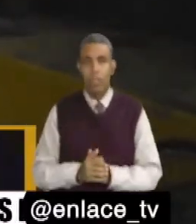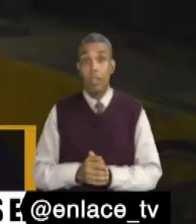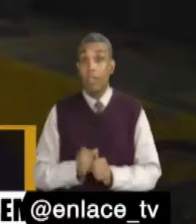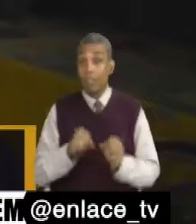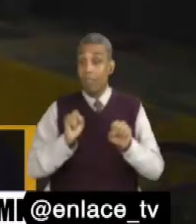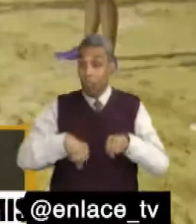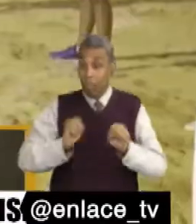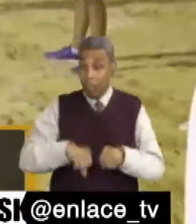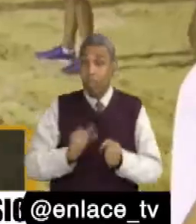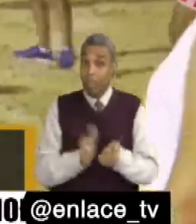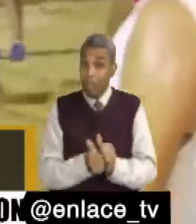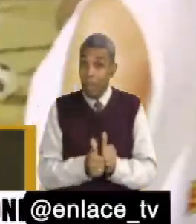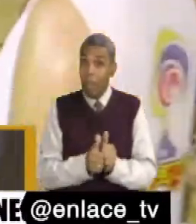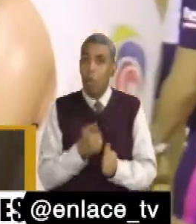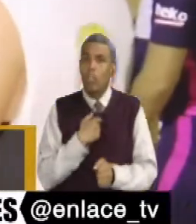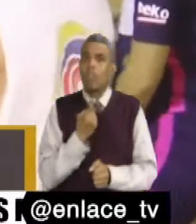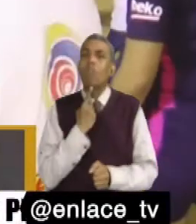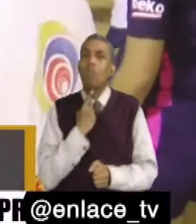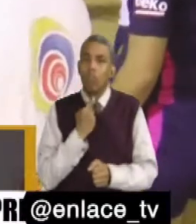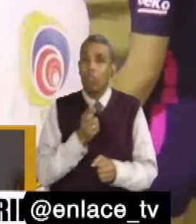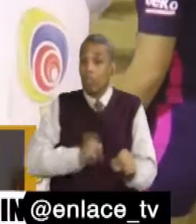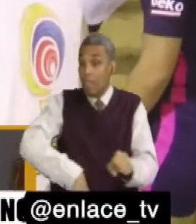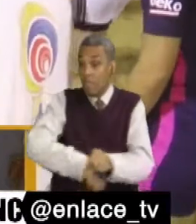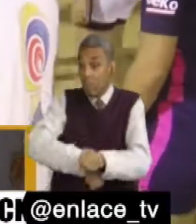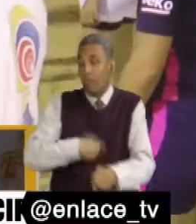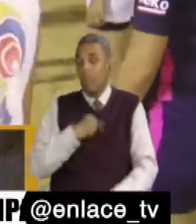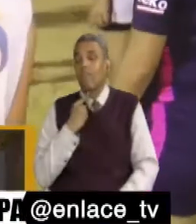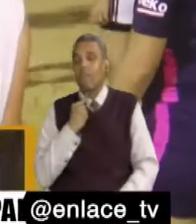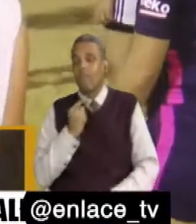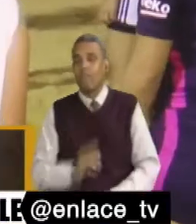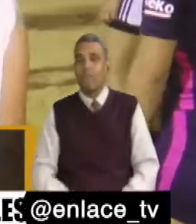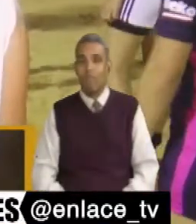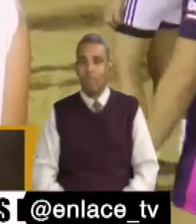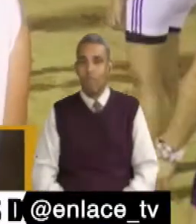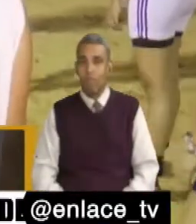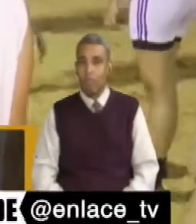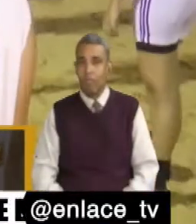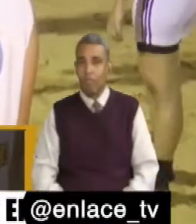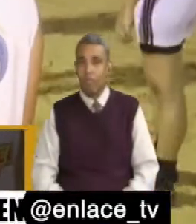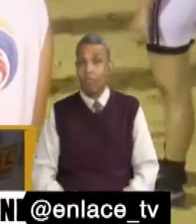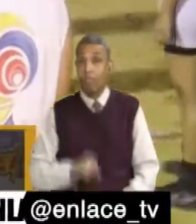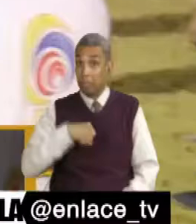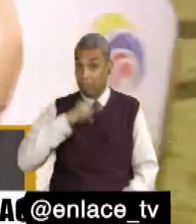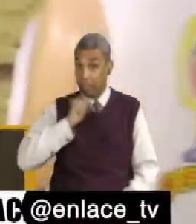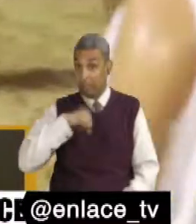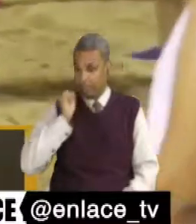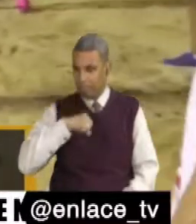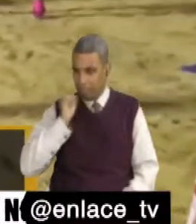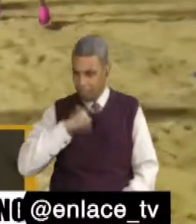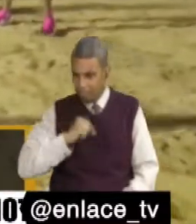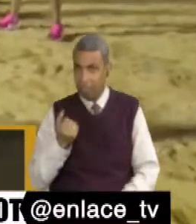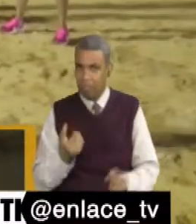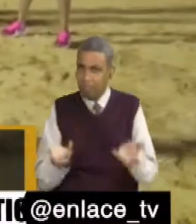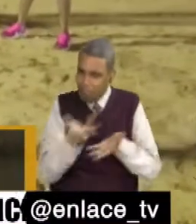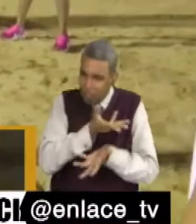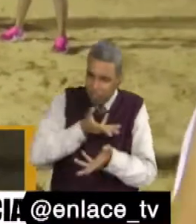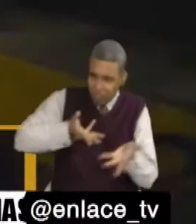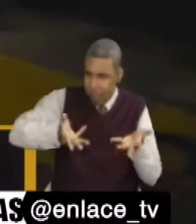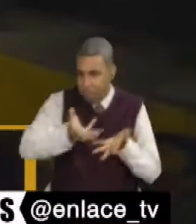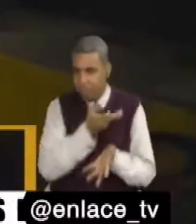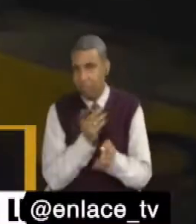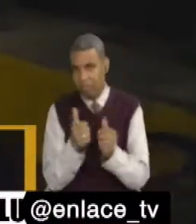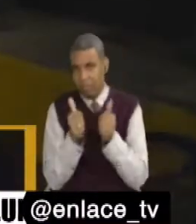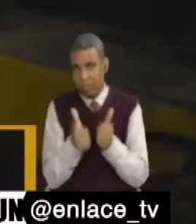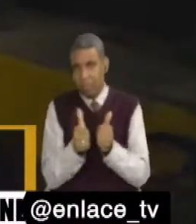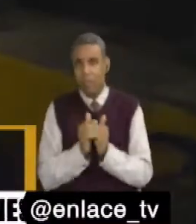a mí me interesa mucho el deporte y el fútbol, también me gusta mucho. Pues sí, también es muy bueno las integraciones, claro. Pues